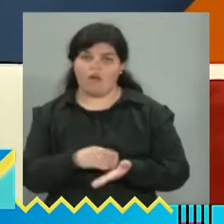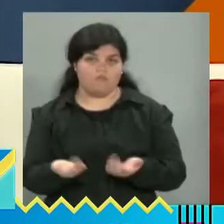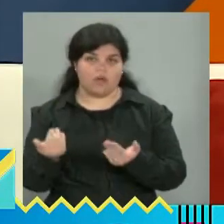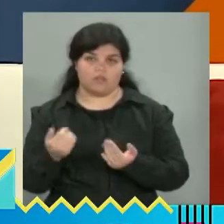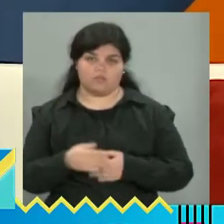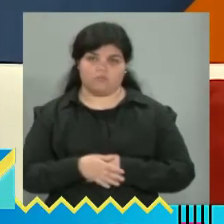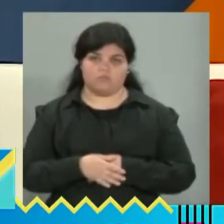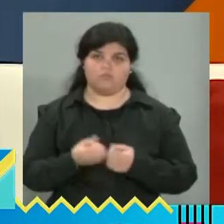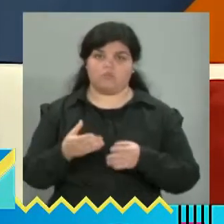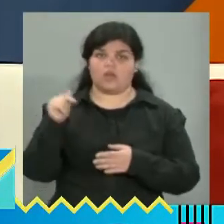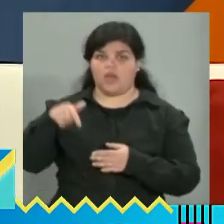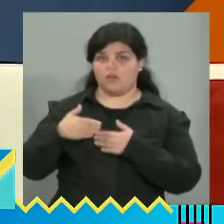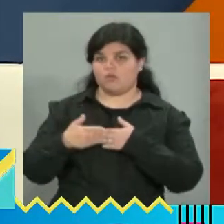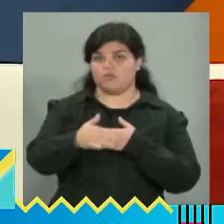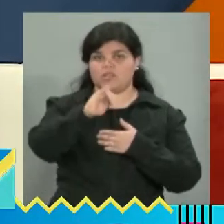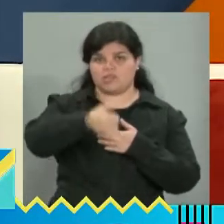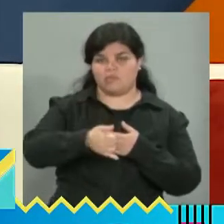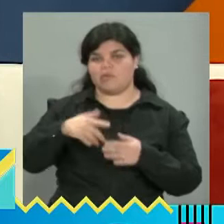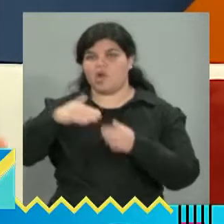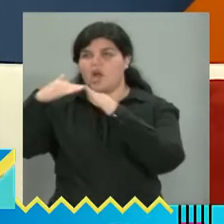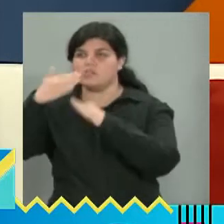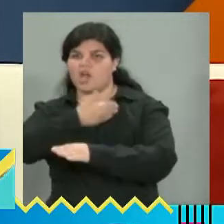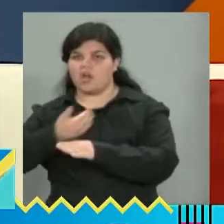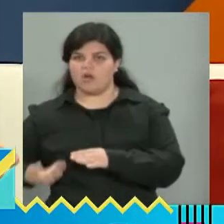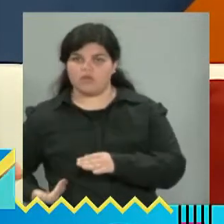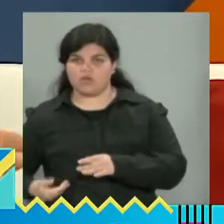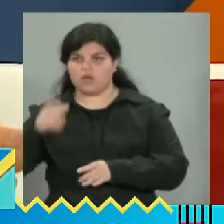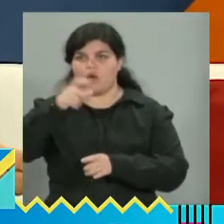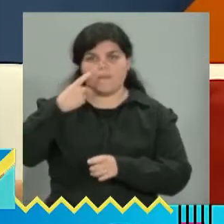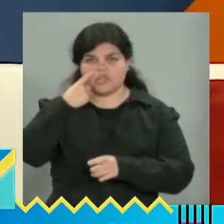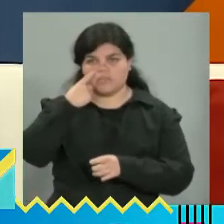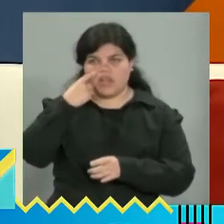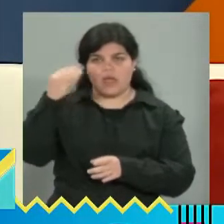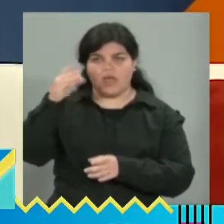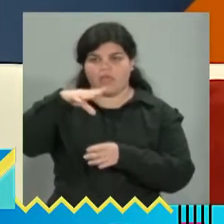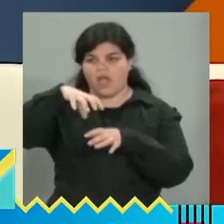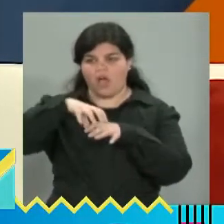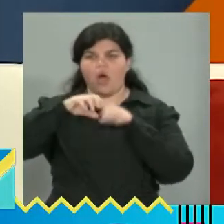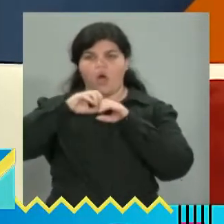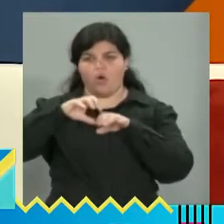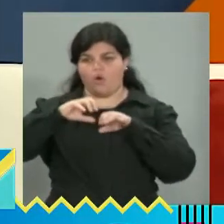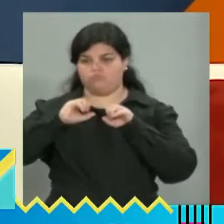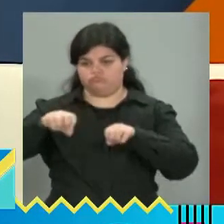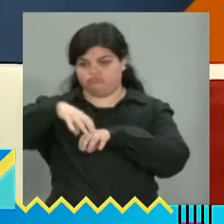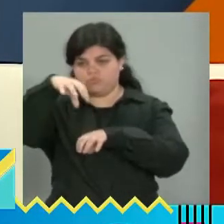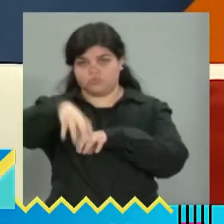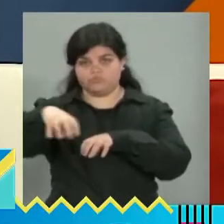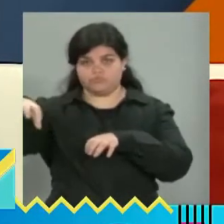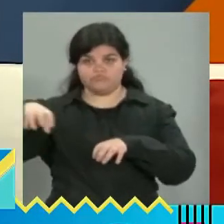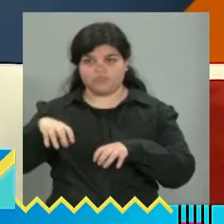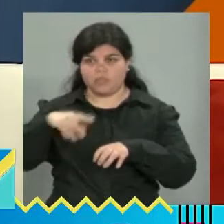sucedía eso en las casas de gobierno o en las dependencias municipales, uno veía gente fumando en distintas oficinas y que